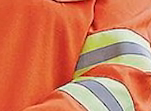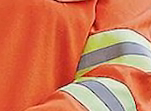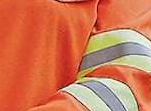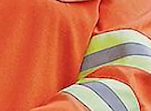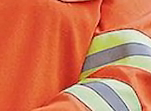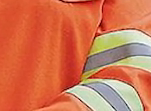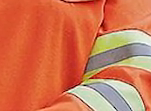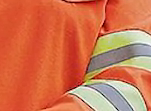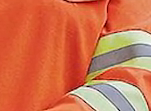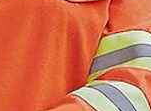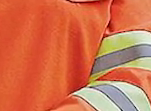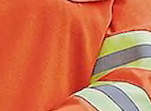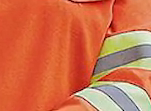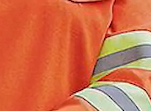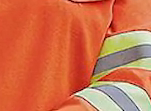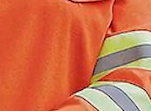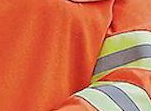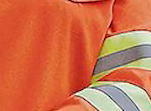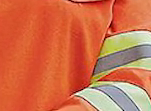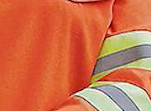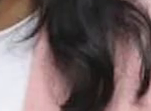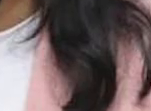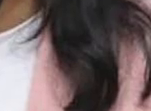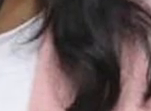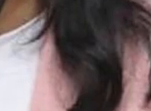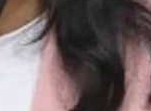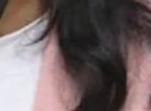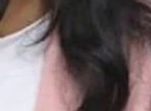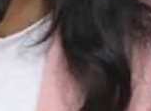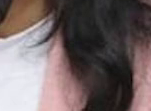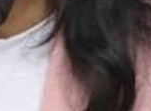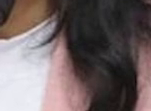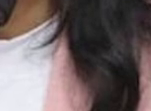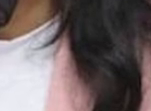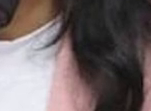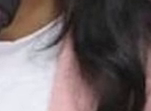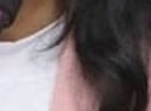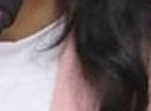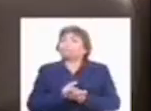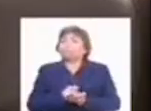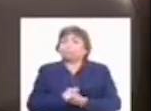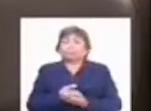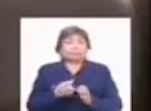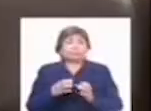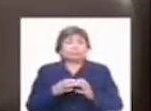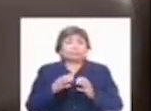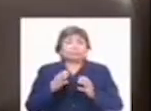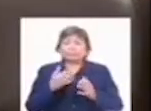No es broma. Chabelita quiere ser presidenta del Congreso.